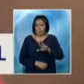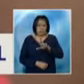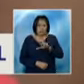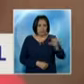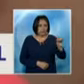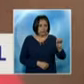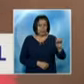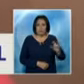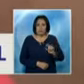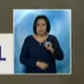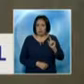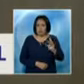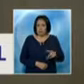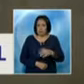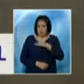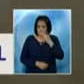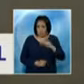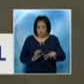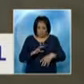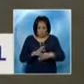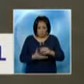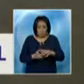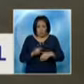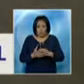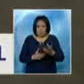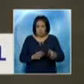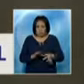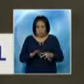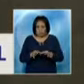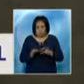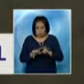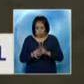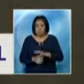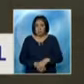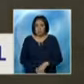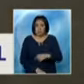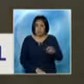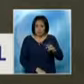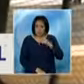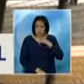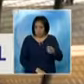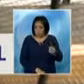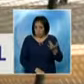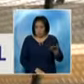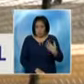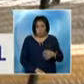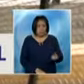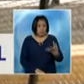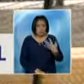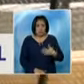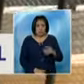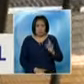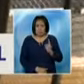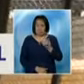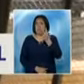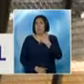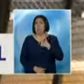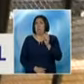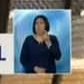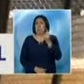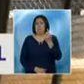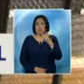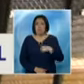gramos de clorhidrato de cocaína envueltos en un preservativo. Esta mujer en todo momento indicaba que era su primera vez y